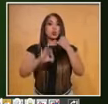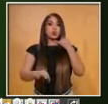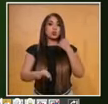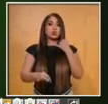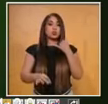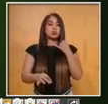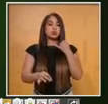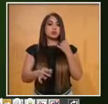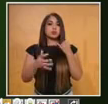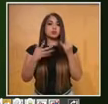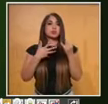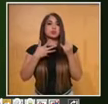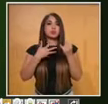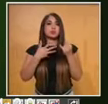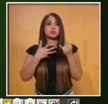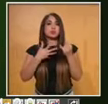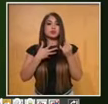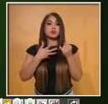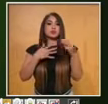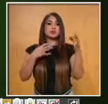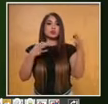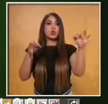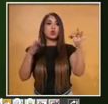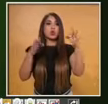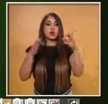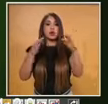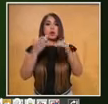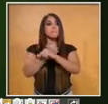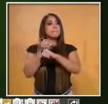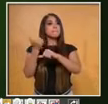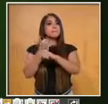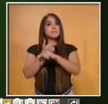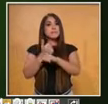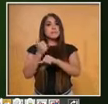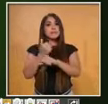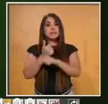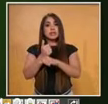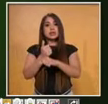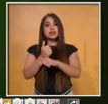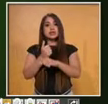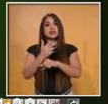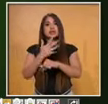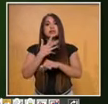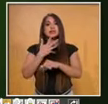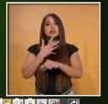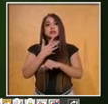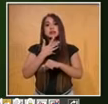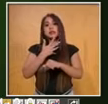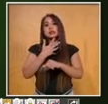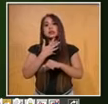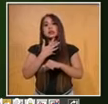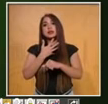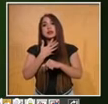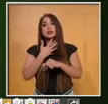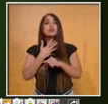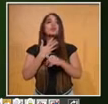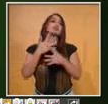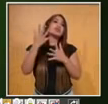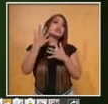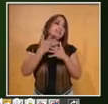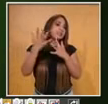la hoja amarilla, que ya habíamos dividido. Si contamos los espacios, estamos hablando que está dividido el entero